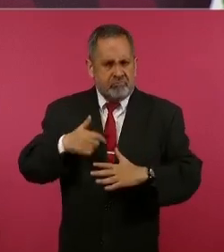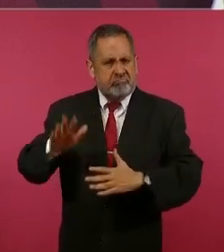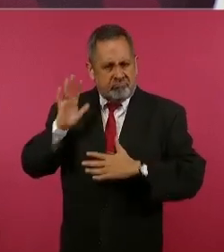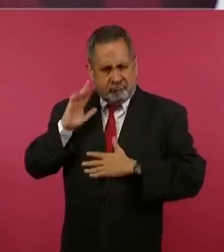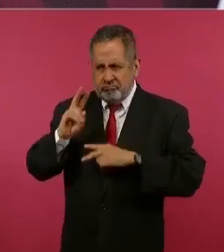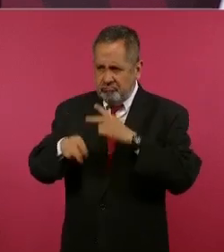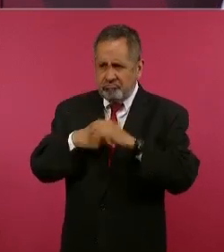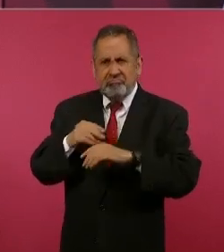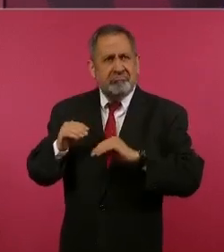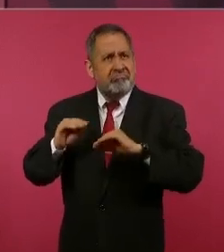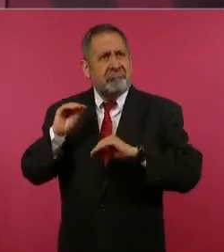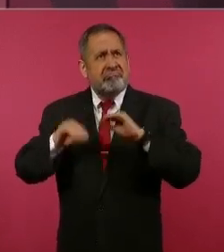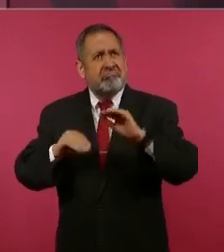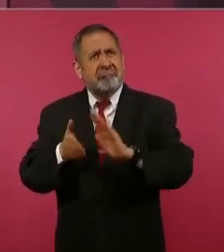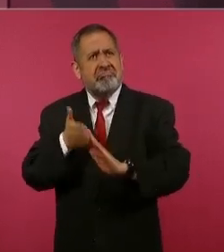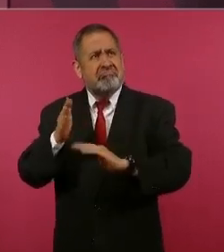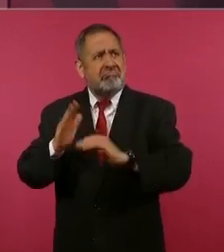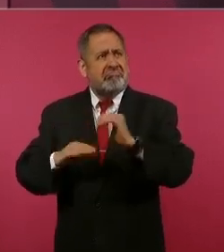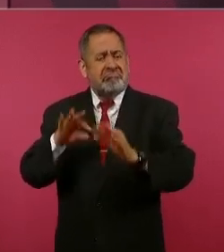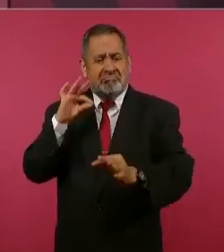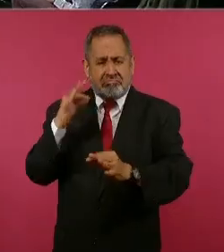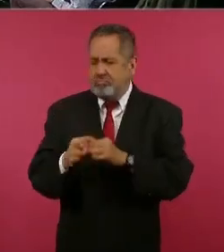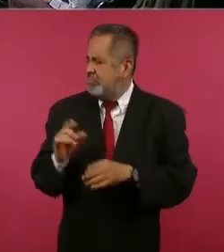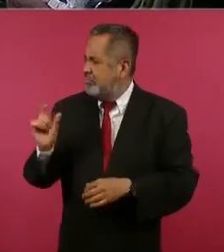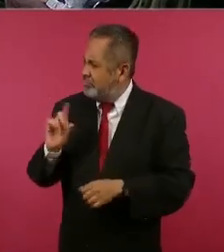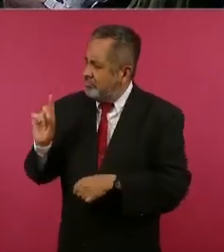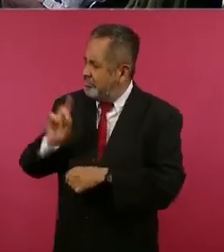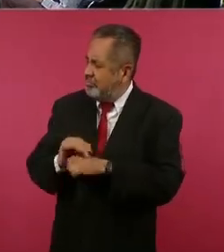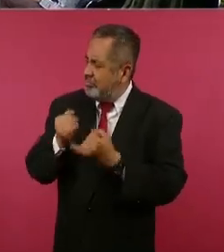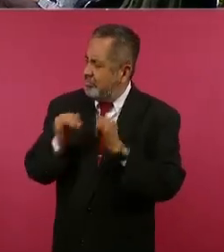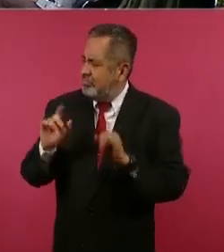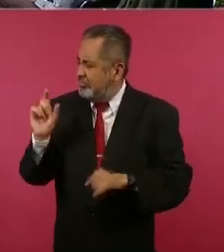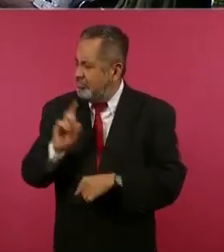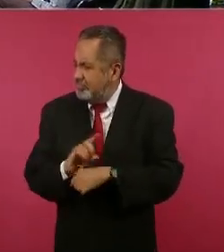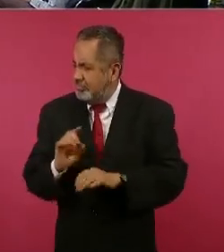a terminarlo. ¿Y cuándo lo vamos a terminar?